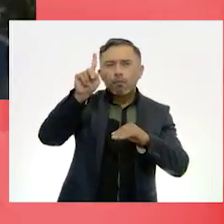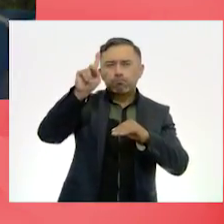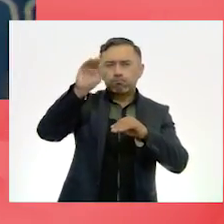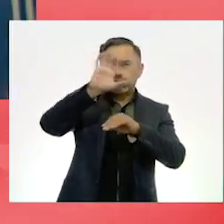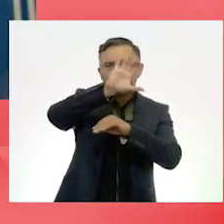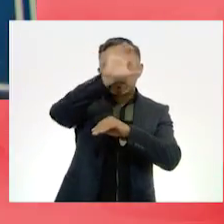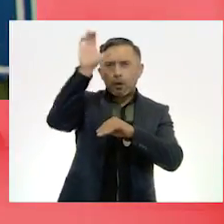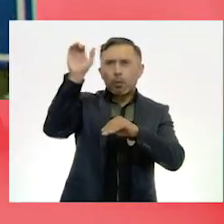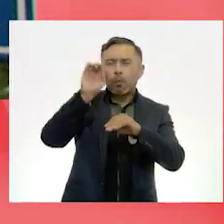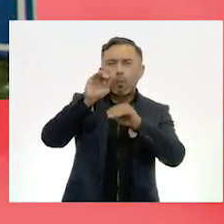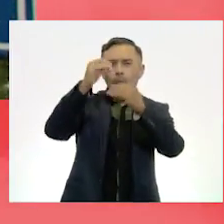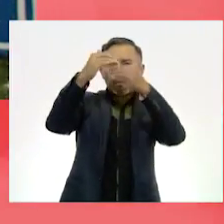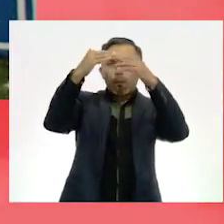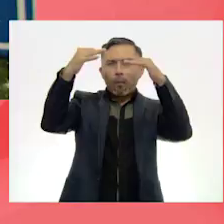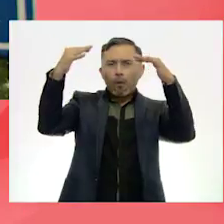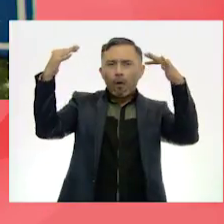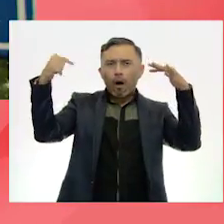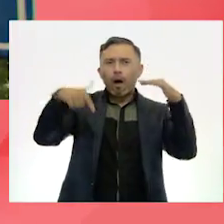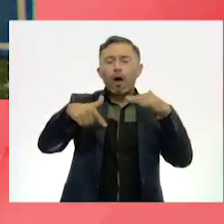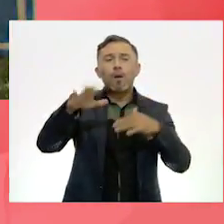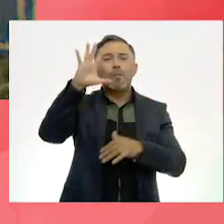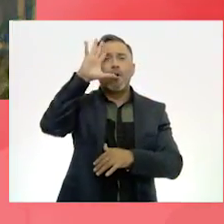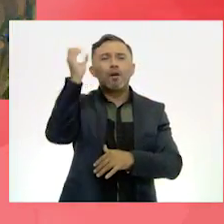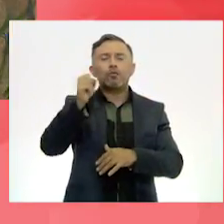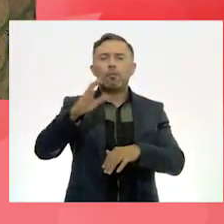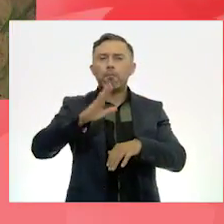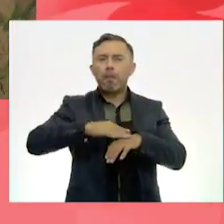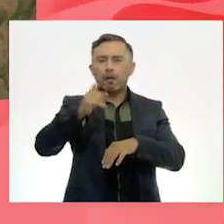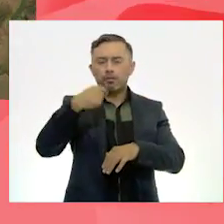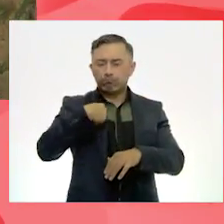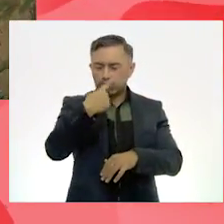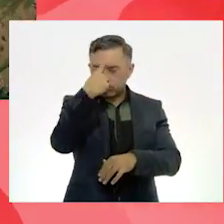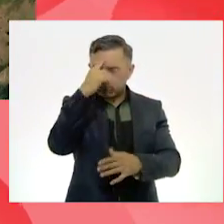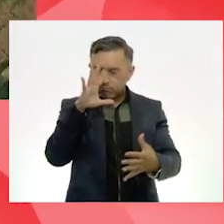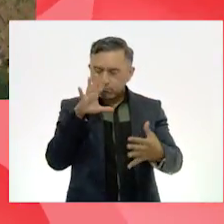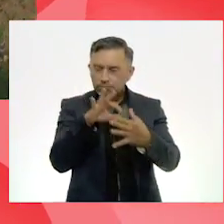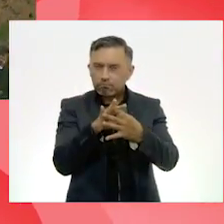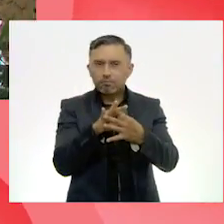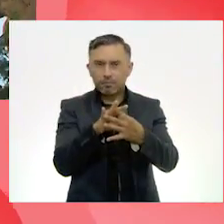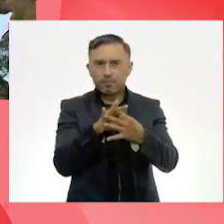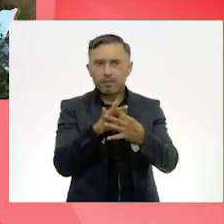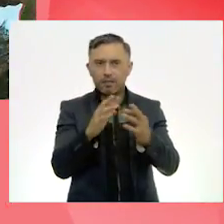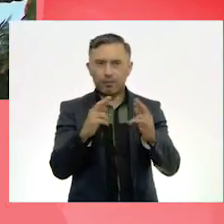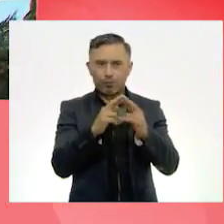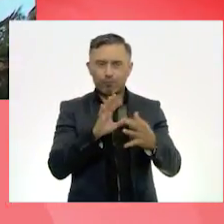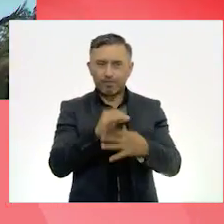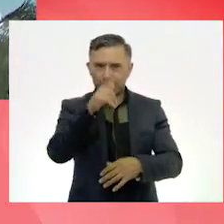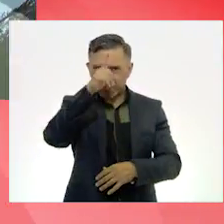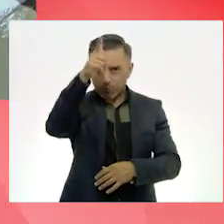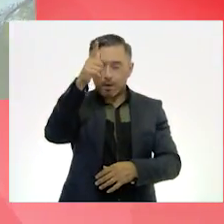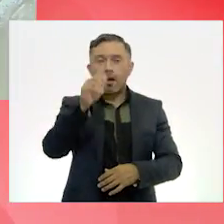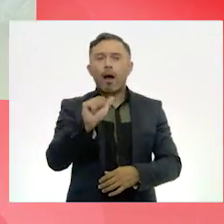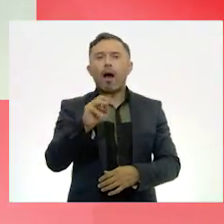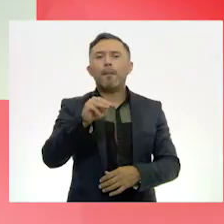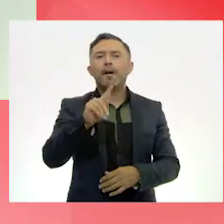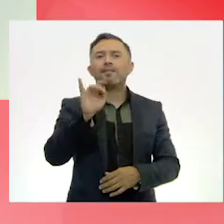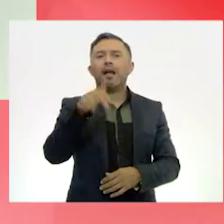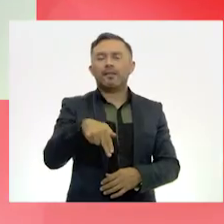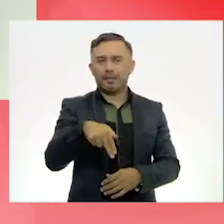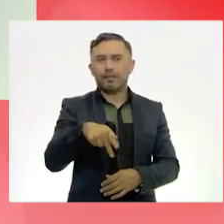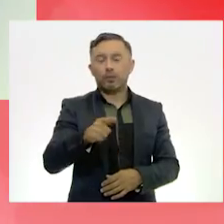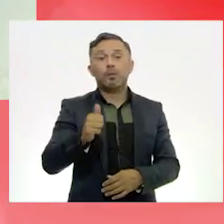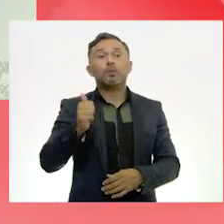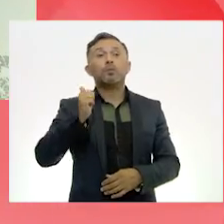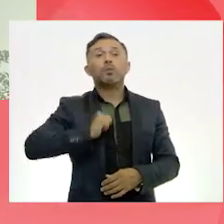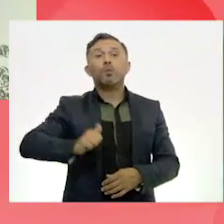más espirituales de Morelos, Amatlán, el lugar de los amates. Desde la antigüedad, la corteza del